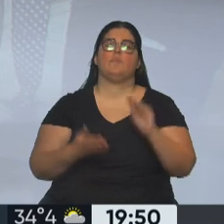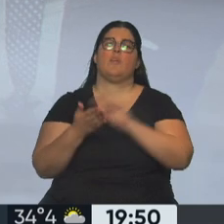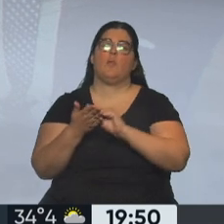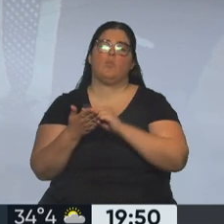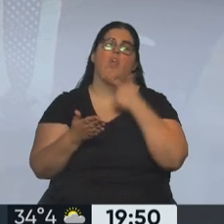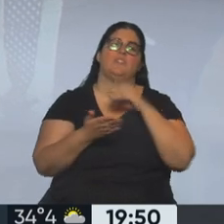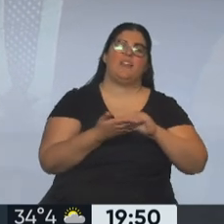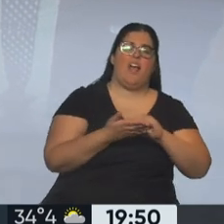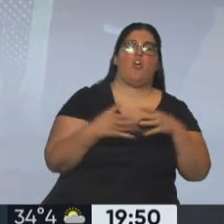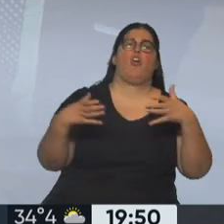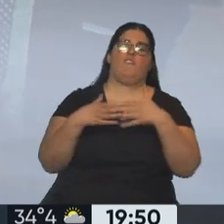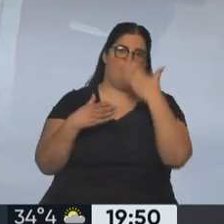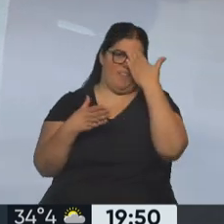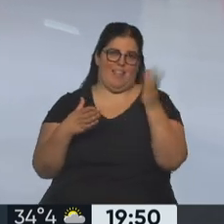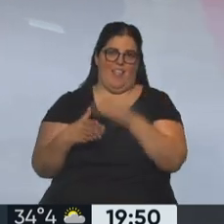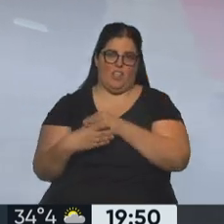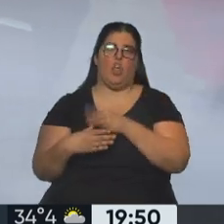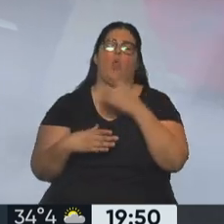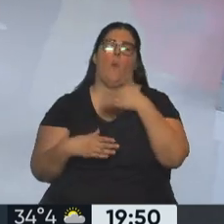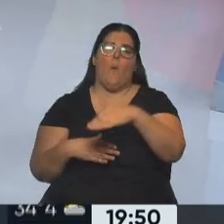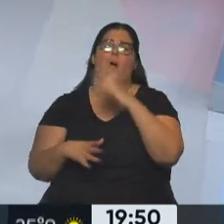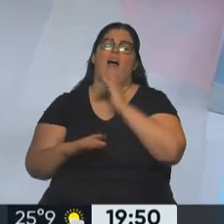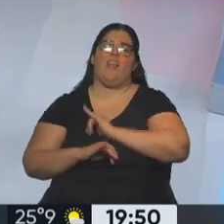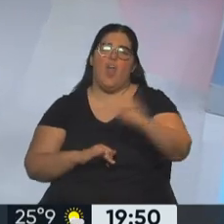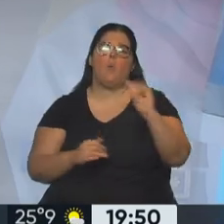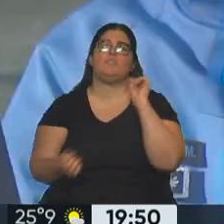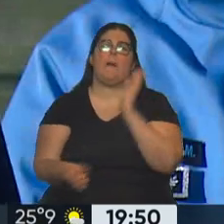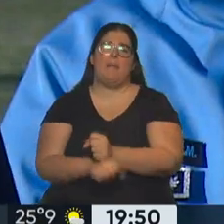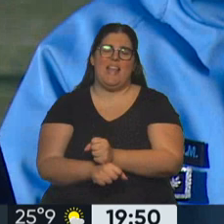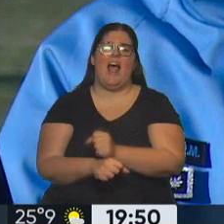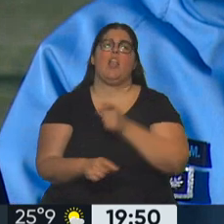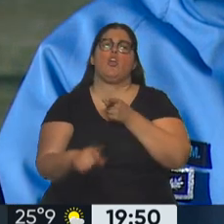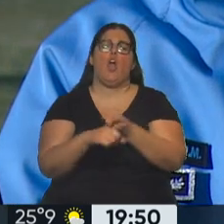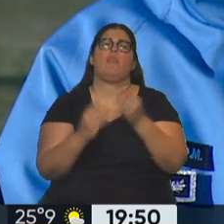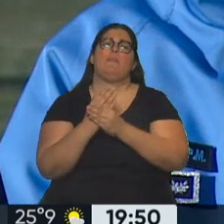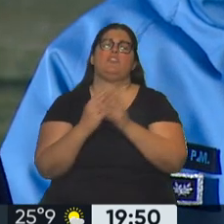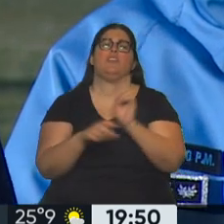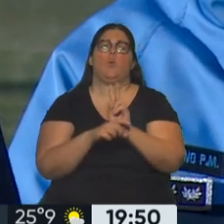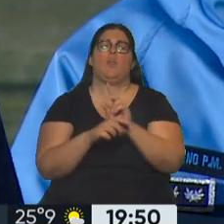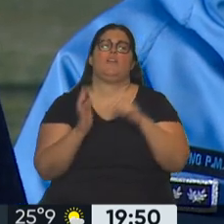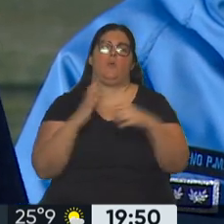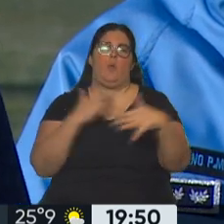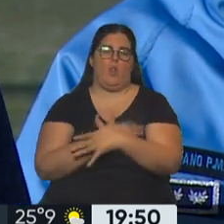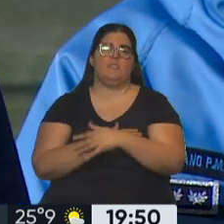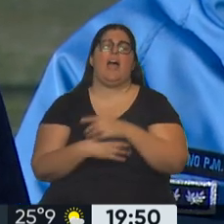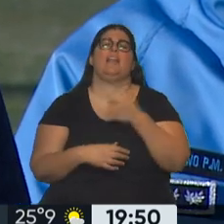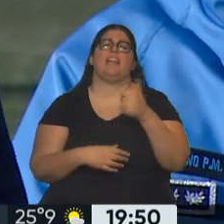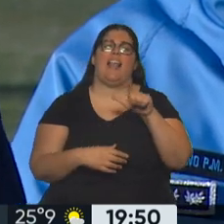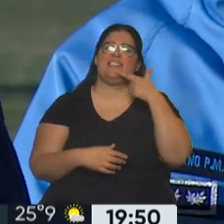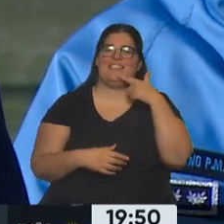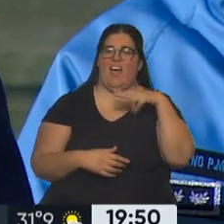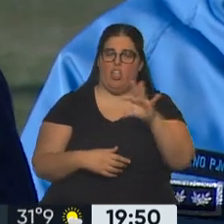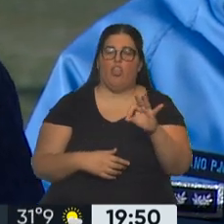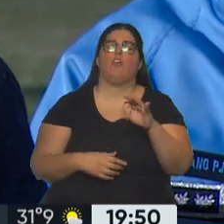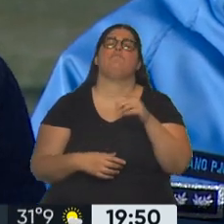diputados y senadores del Frente de Todos van a promover denuncias penales contra el ministro de Seguridad de la Ciudad de Buenos Aires, Marcelo D'Alessandro, y el vocero del presidente de